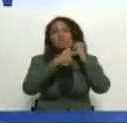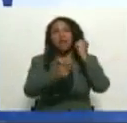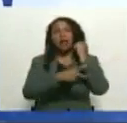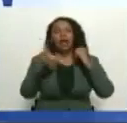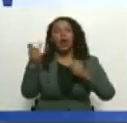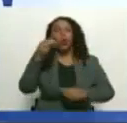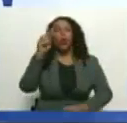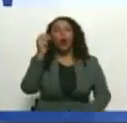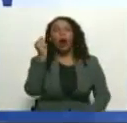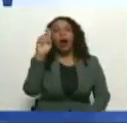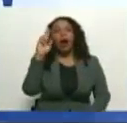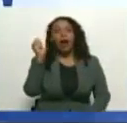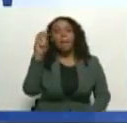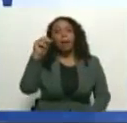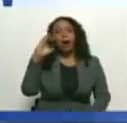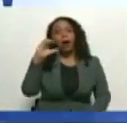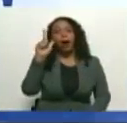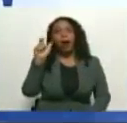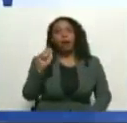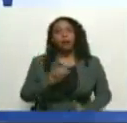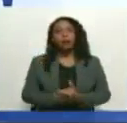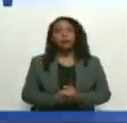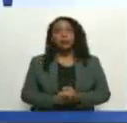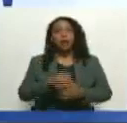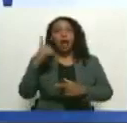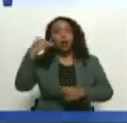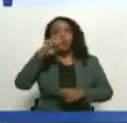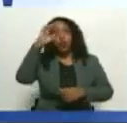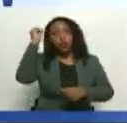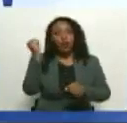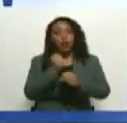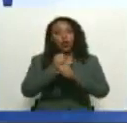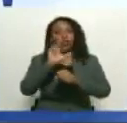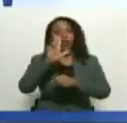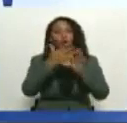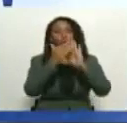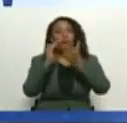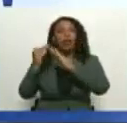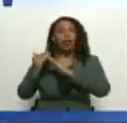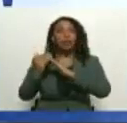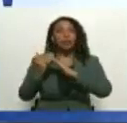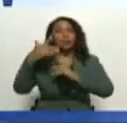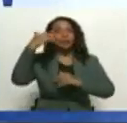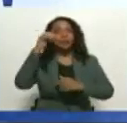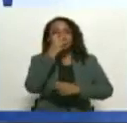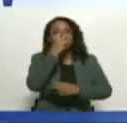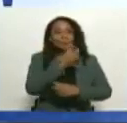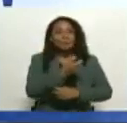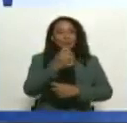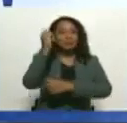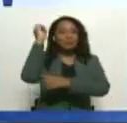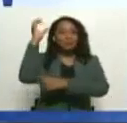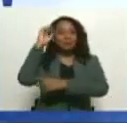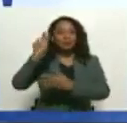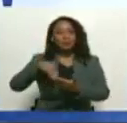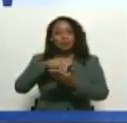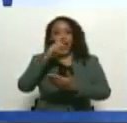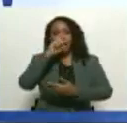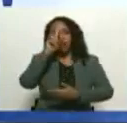para conectarlos con el ramal de Calderas. Cuando estábamos trabajando con esas 3 comunidades, nosotros incluso visitamos la Asamblea Nacional en el